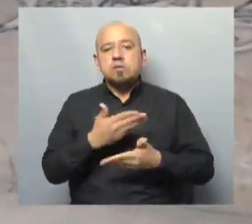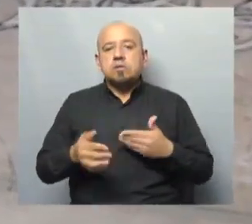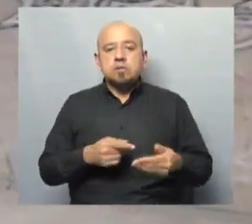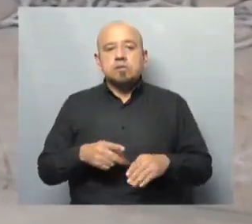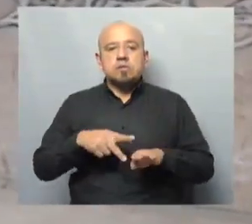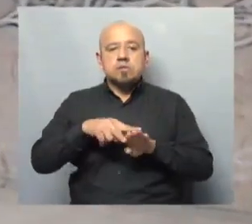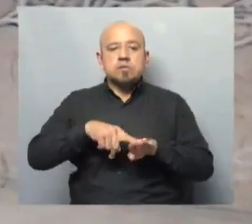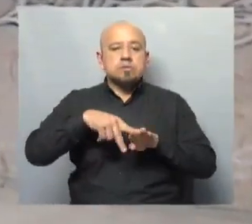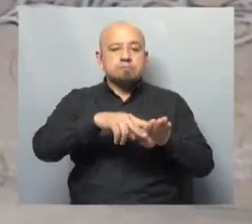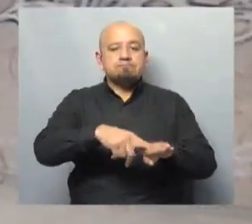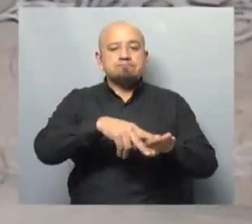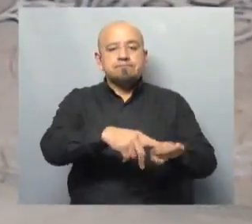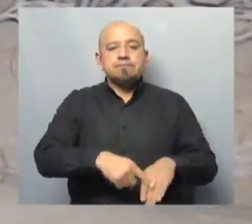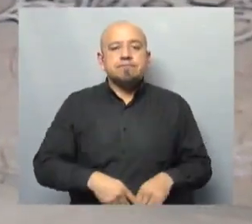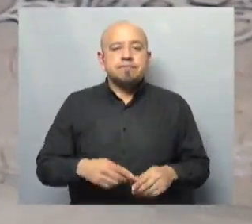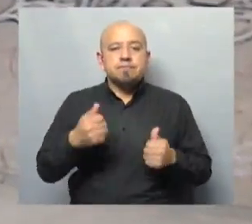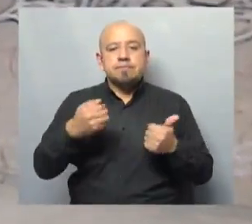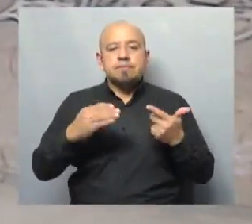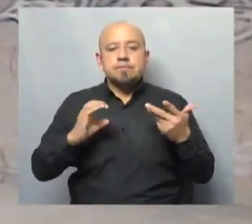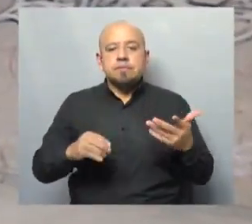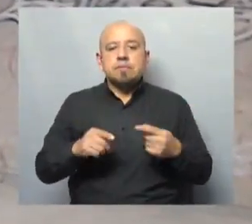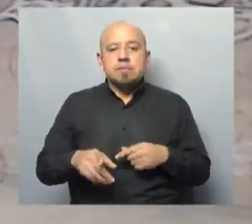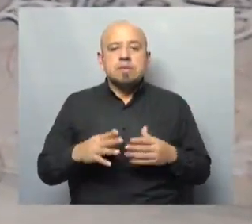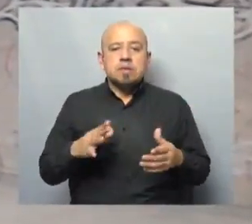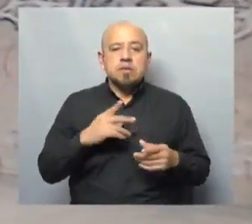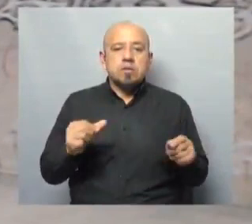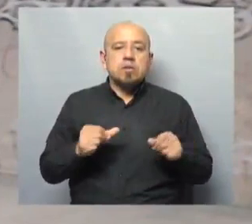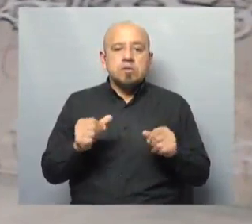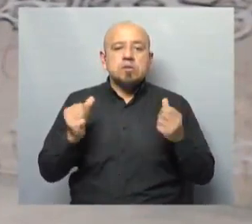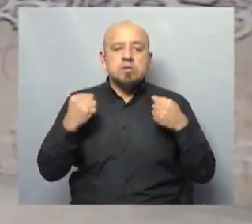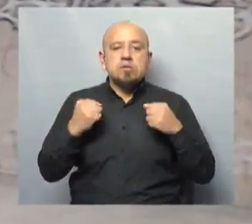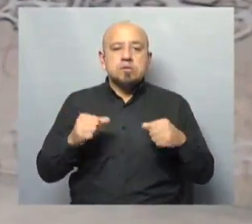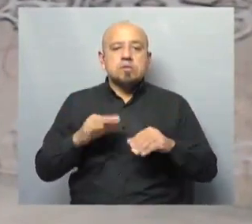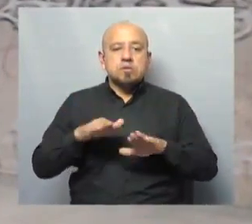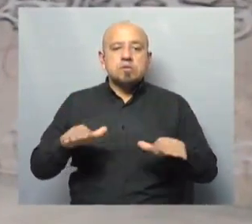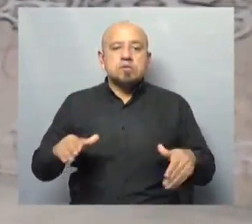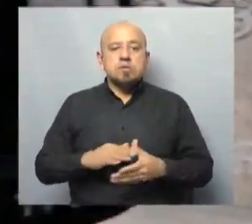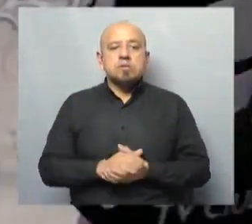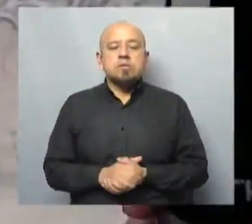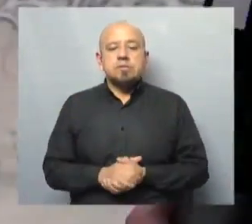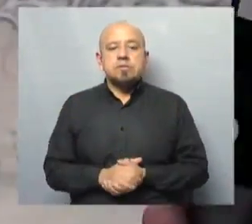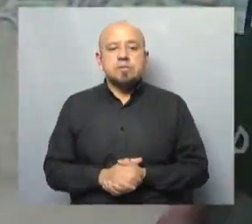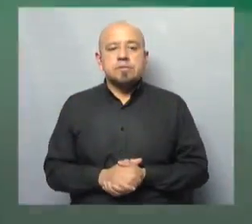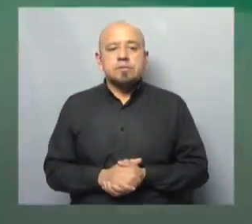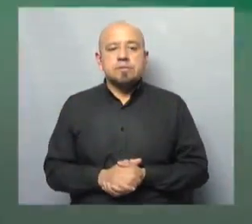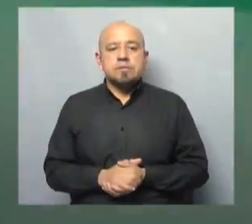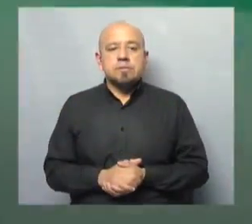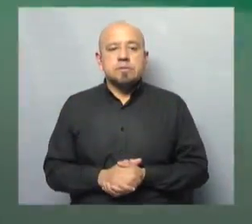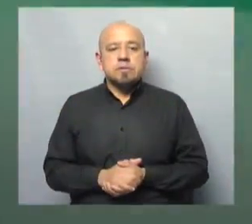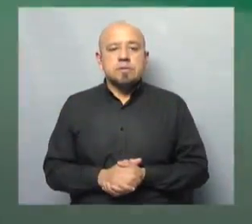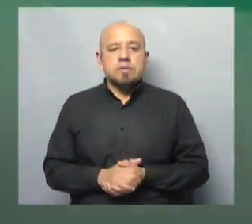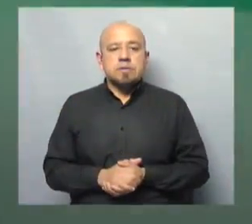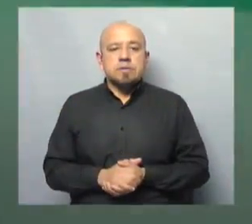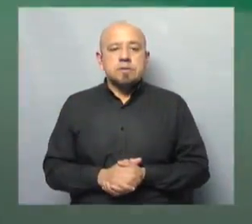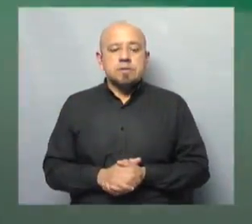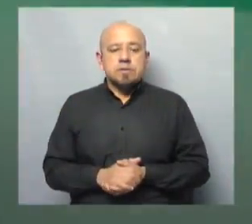y podamos darle el abc de toda la práctica a los gurises no figuritas una vez que